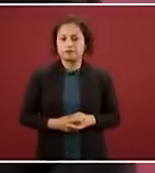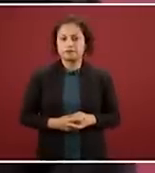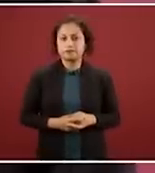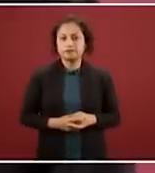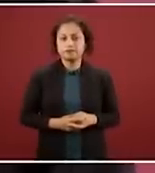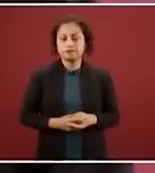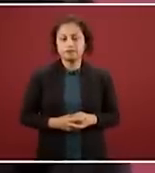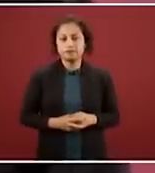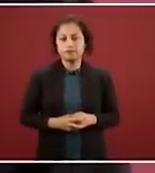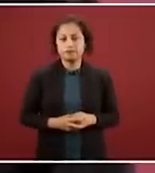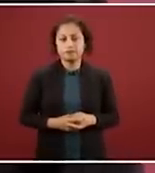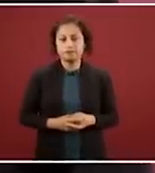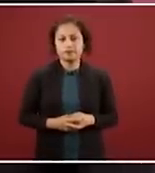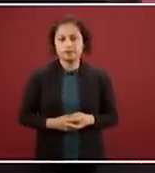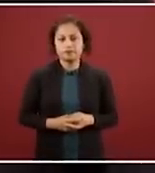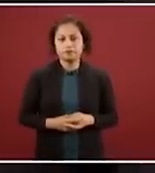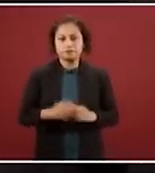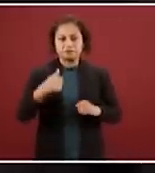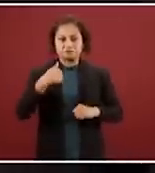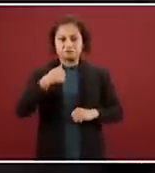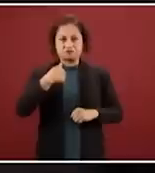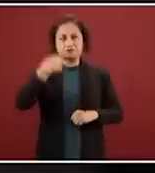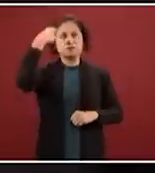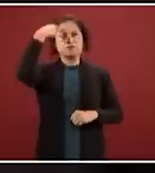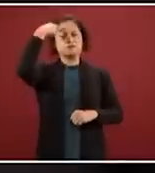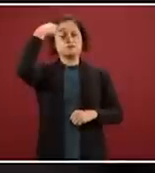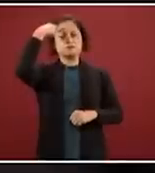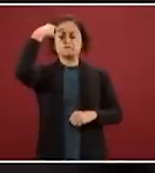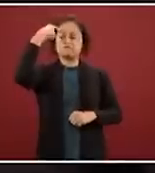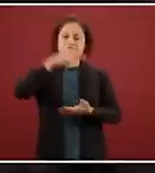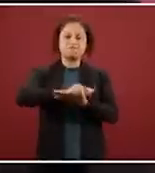No tengo ningún problema de conciencia.